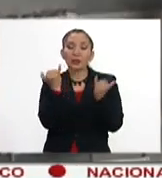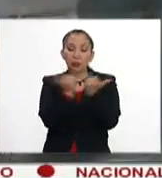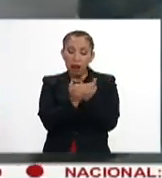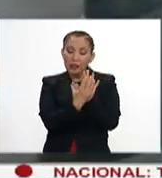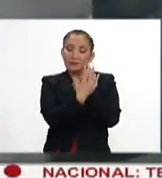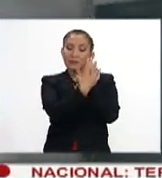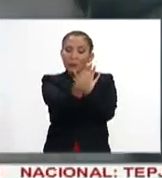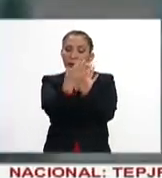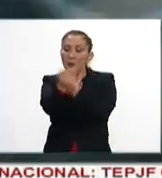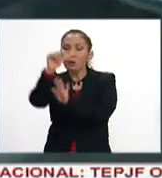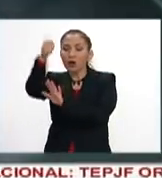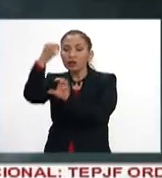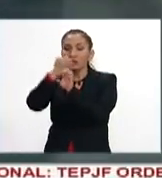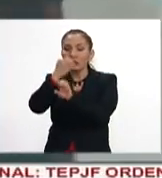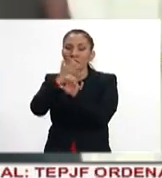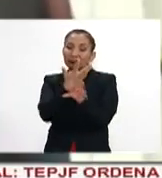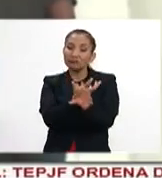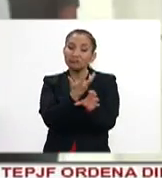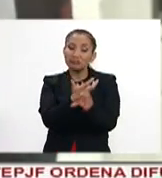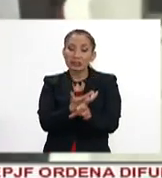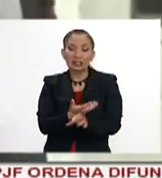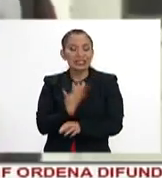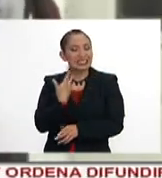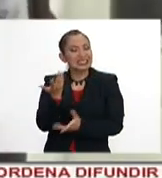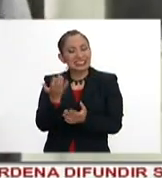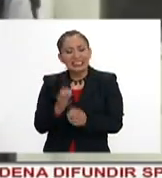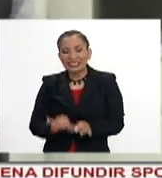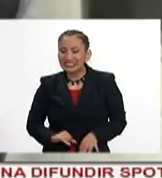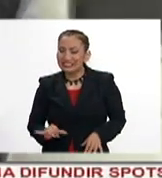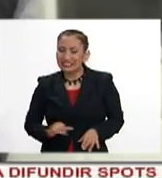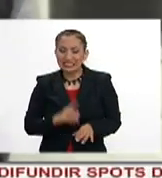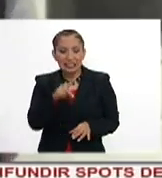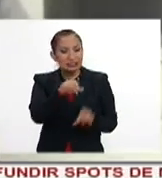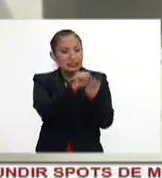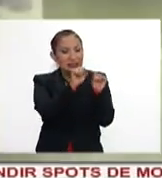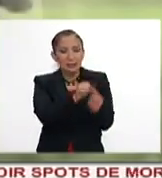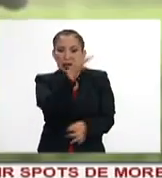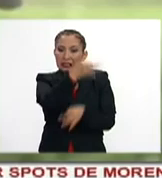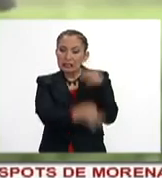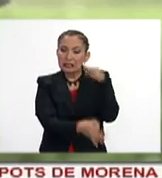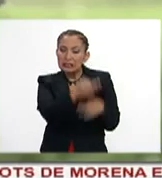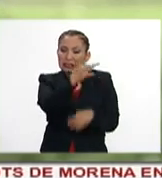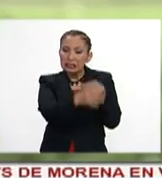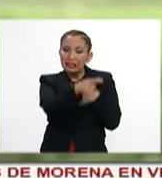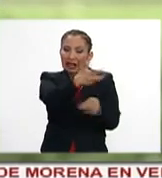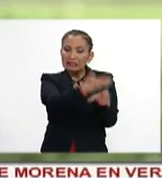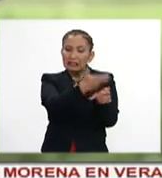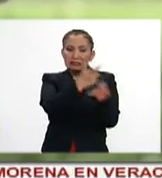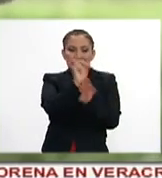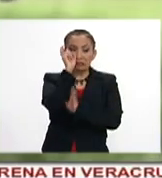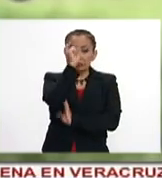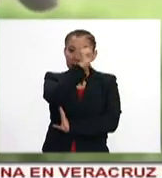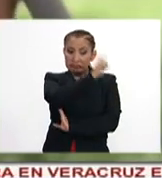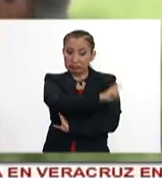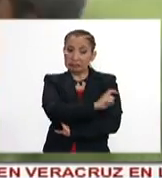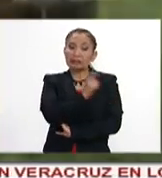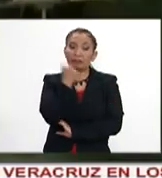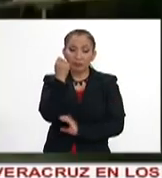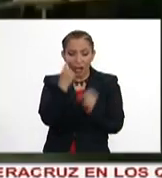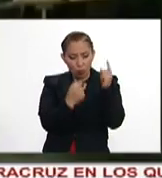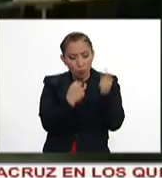sea replicada. Lo interesante es que no nos debemos de olvidar que el sistema judicial de Estados Unidos es muy complejo, entonces